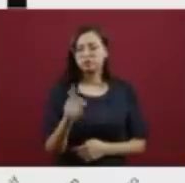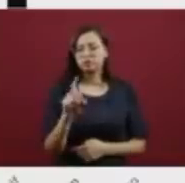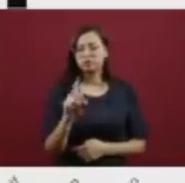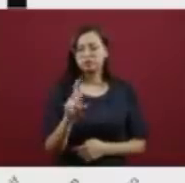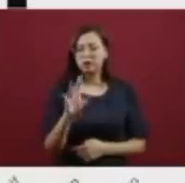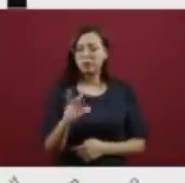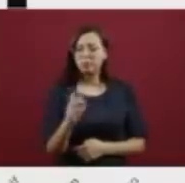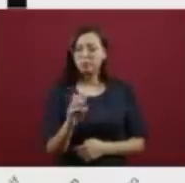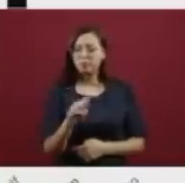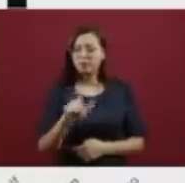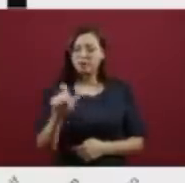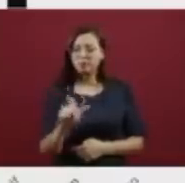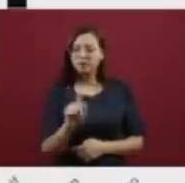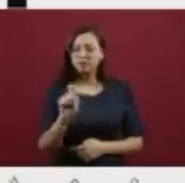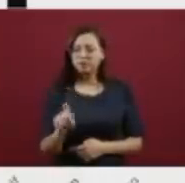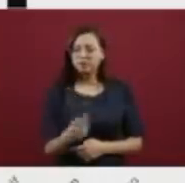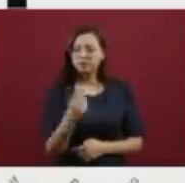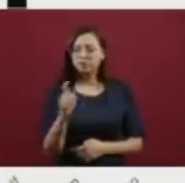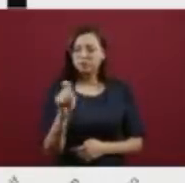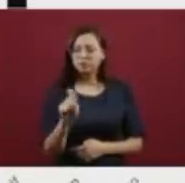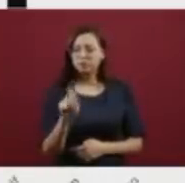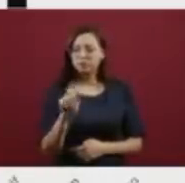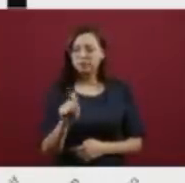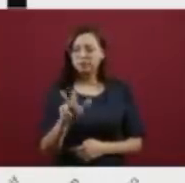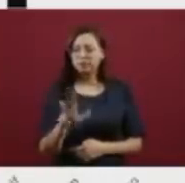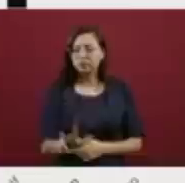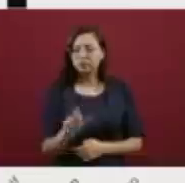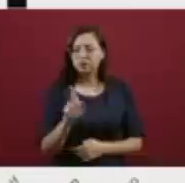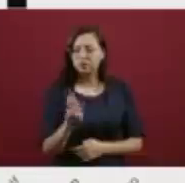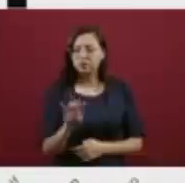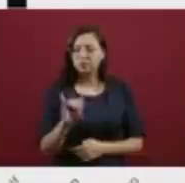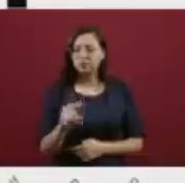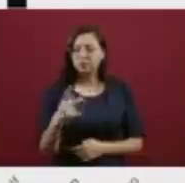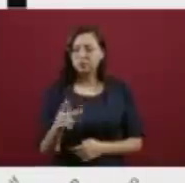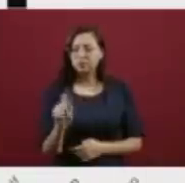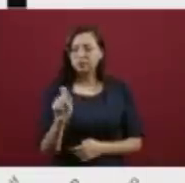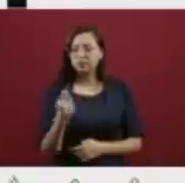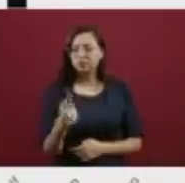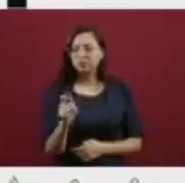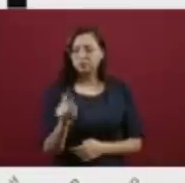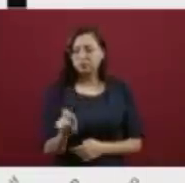Pemex 21.28, BP 21.26,